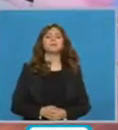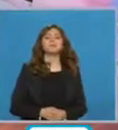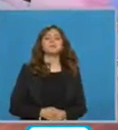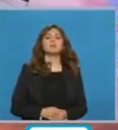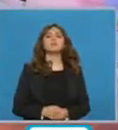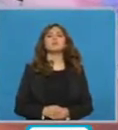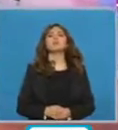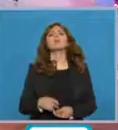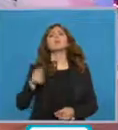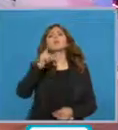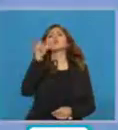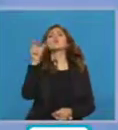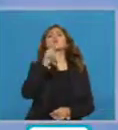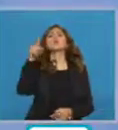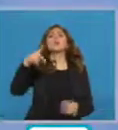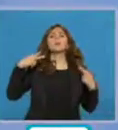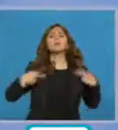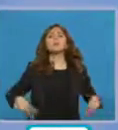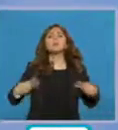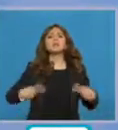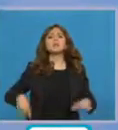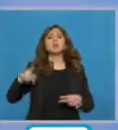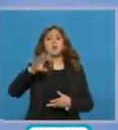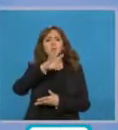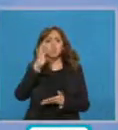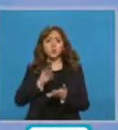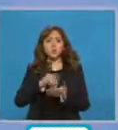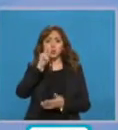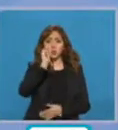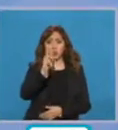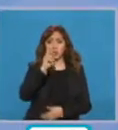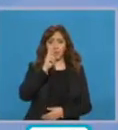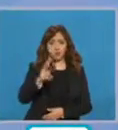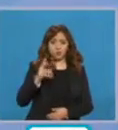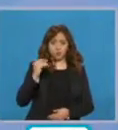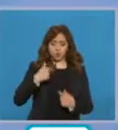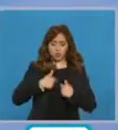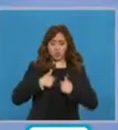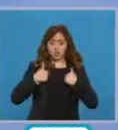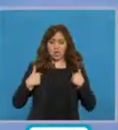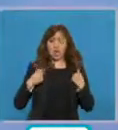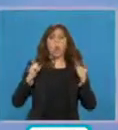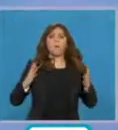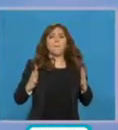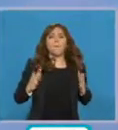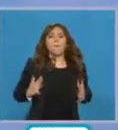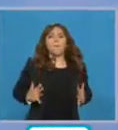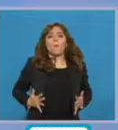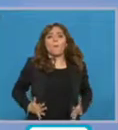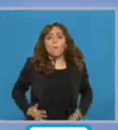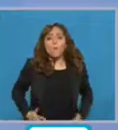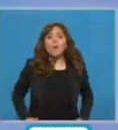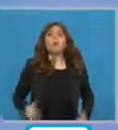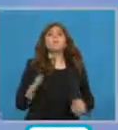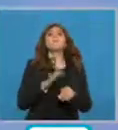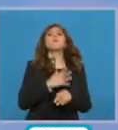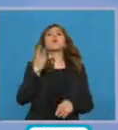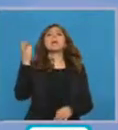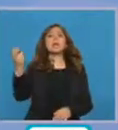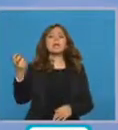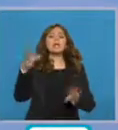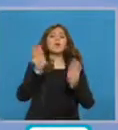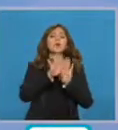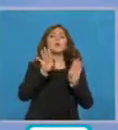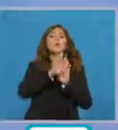en un vestido de novia, cuidar que no sea tan escotado, que tampoco sea tan pegado, porque es una ceremonia al fin y al cabo formal,